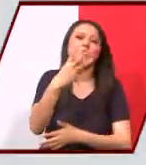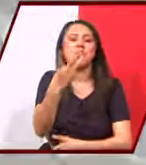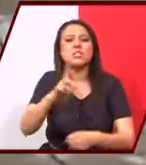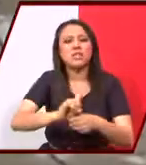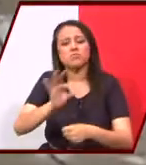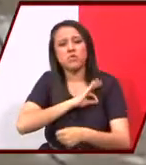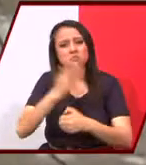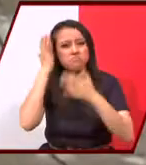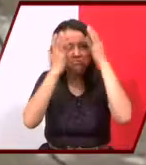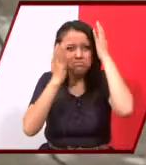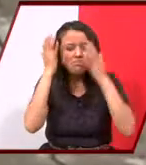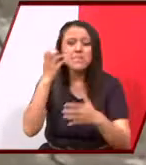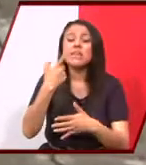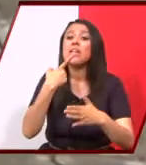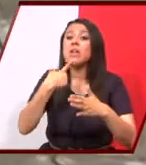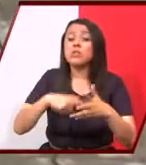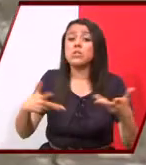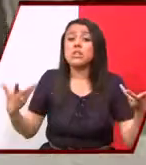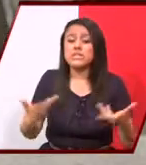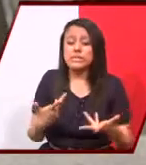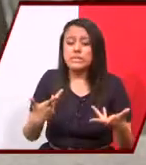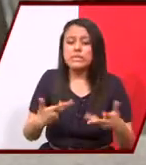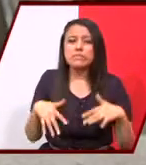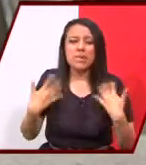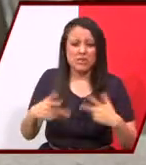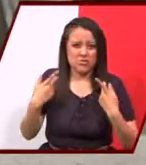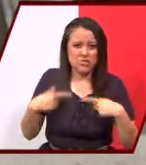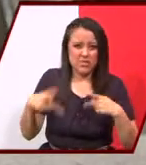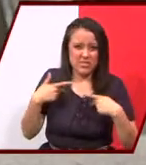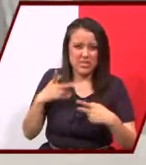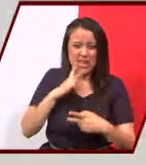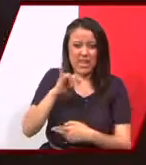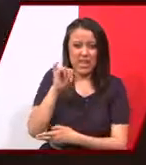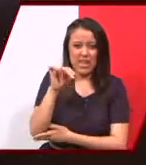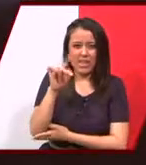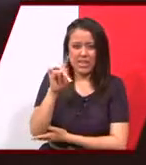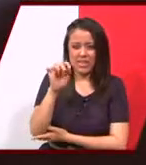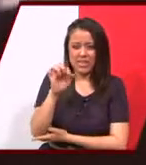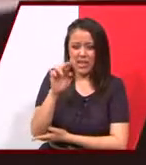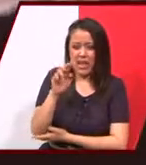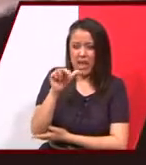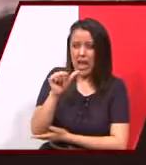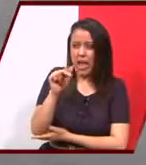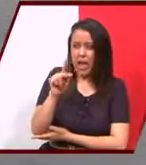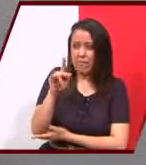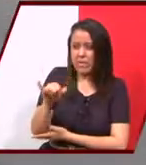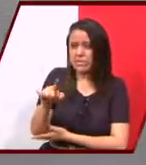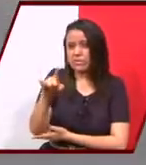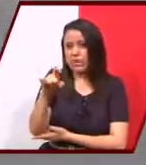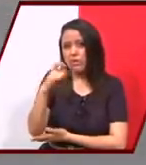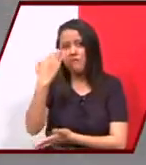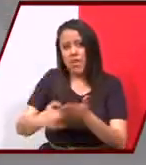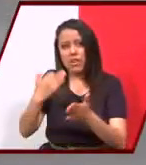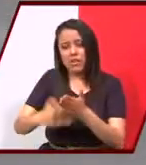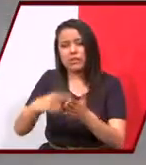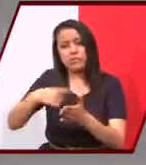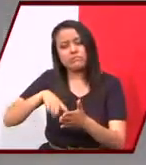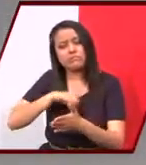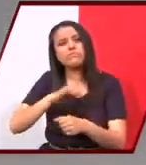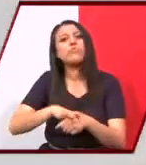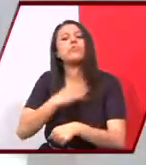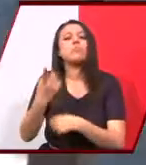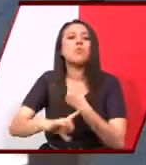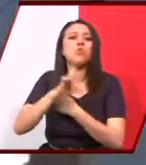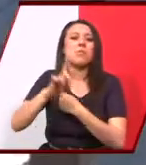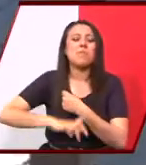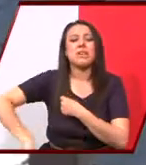día. Sobre esta denuncia, el organismo operador de agua Interapas señaló que la falta del vital líquido en este lugar obedece a una falla en